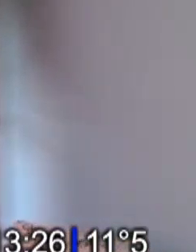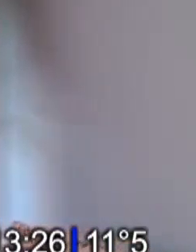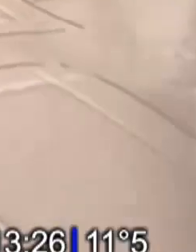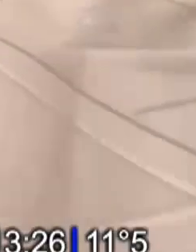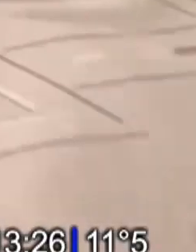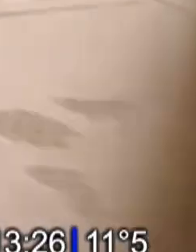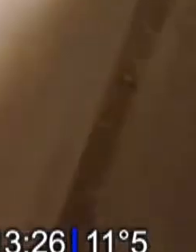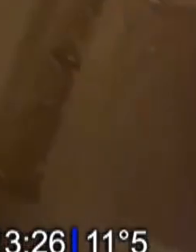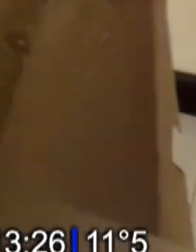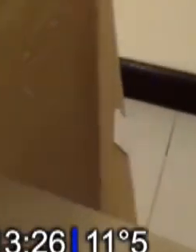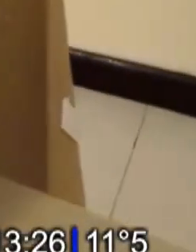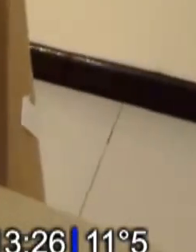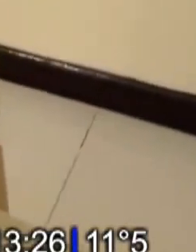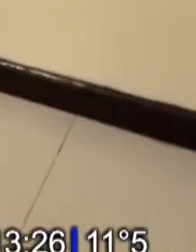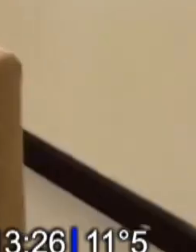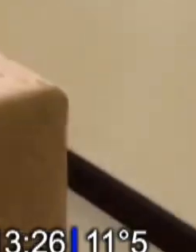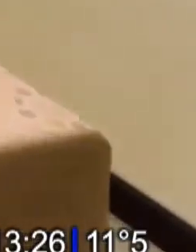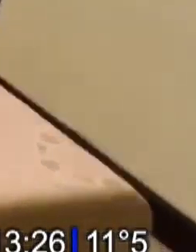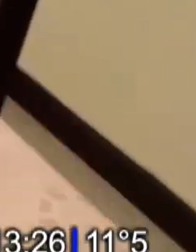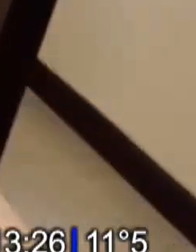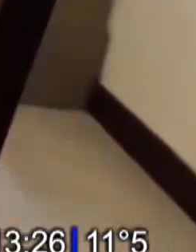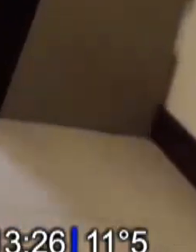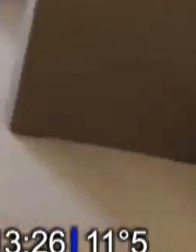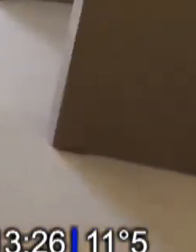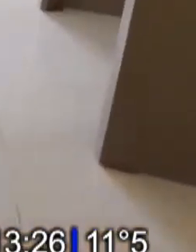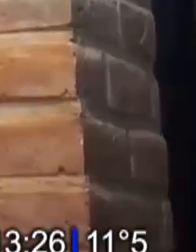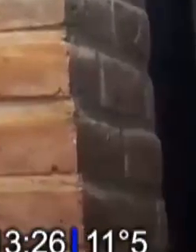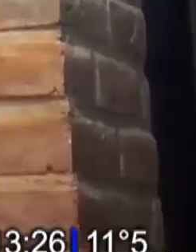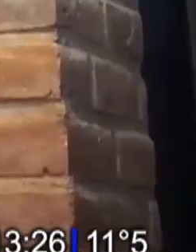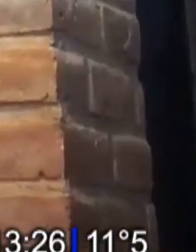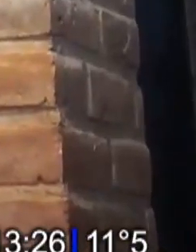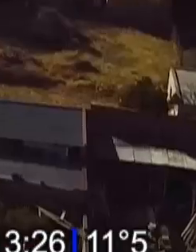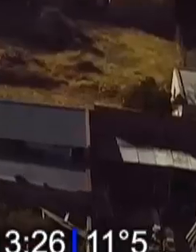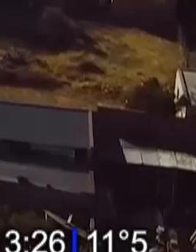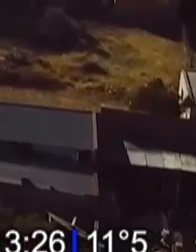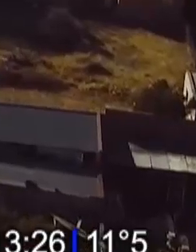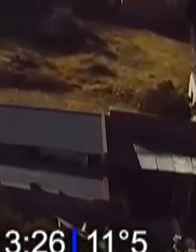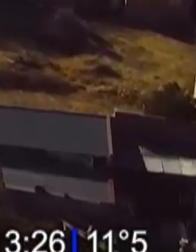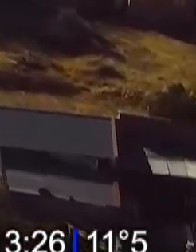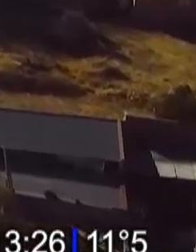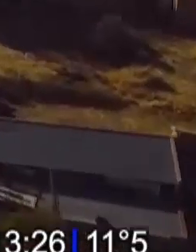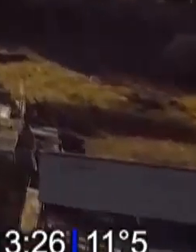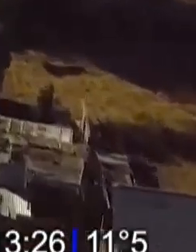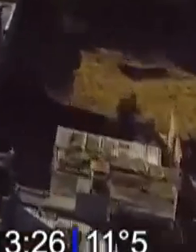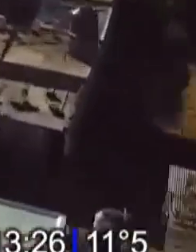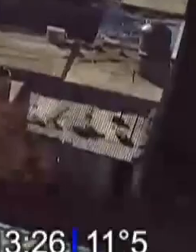a domicilio sin cargo. Recibimos todos los medios de pago. Comunicate al